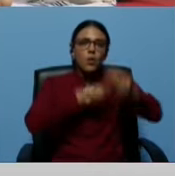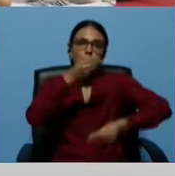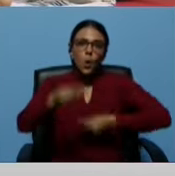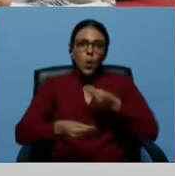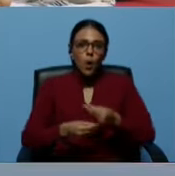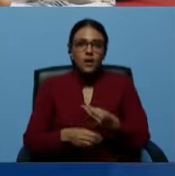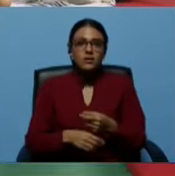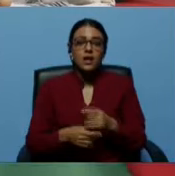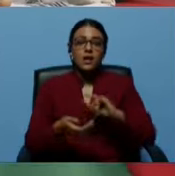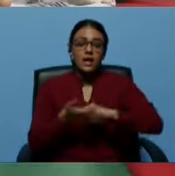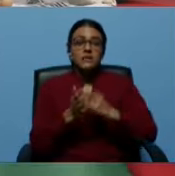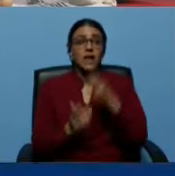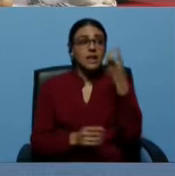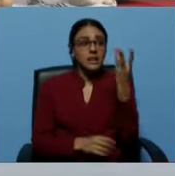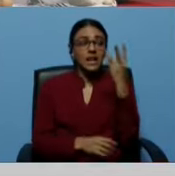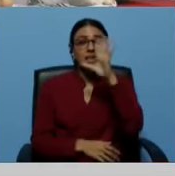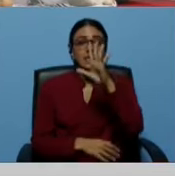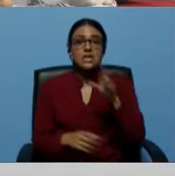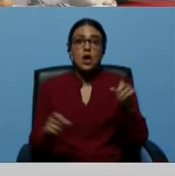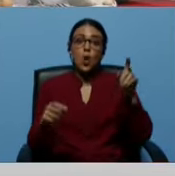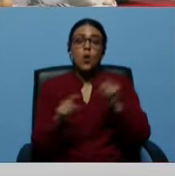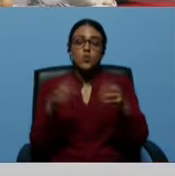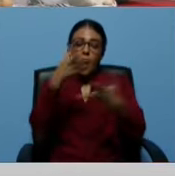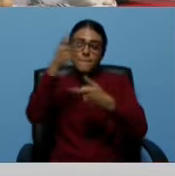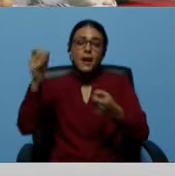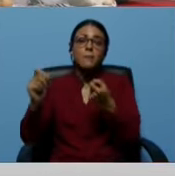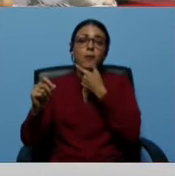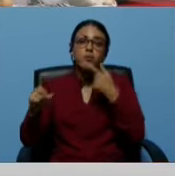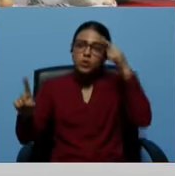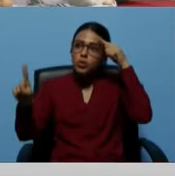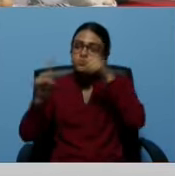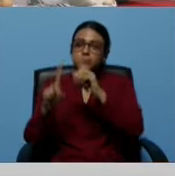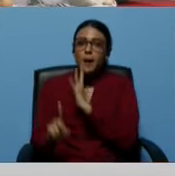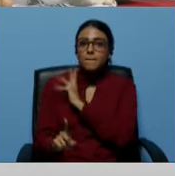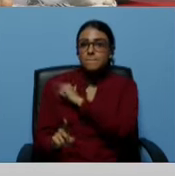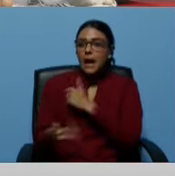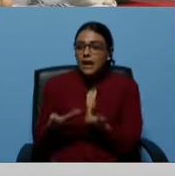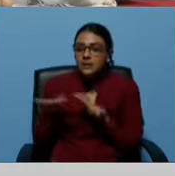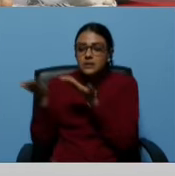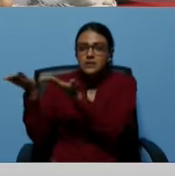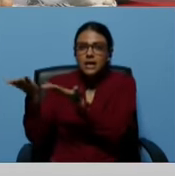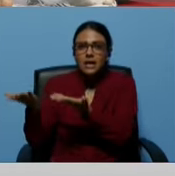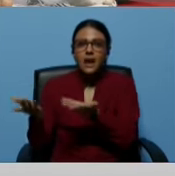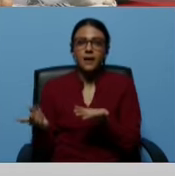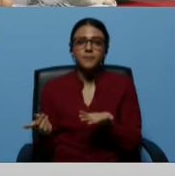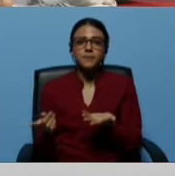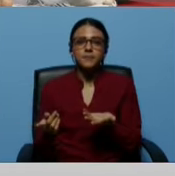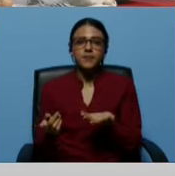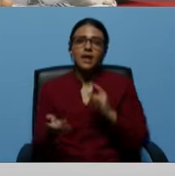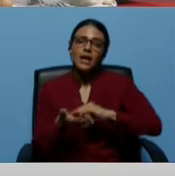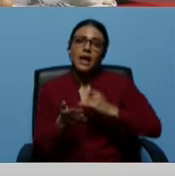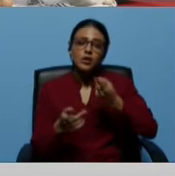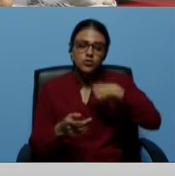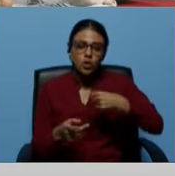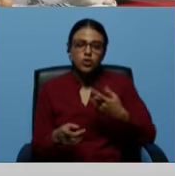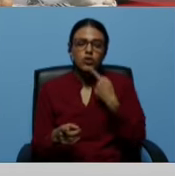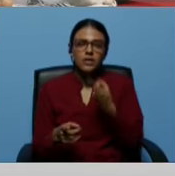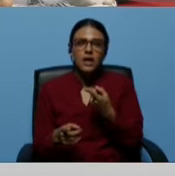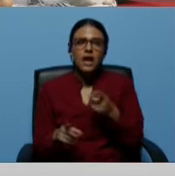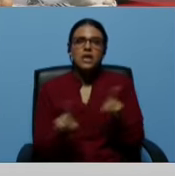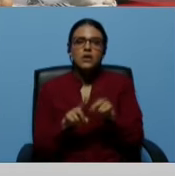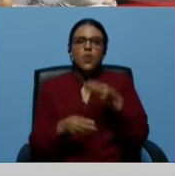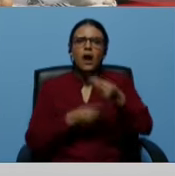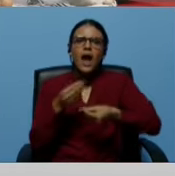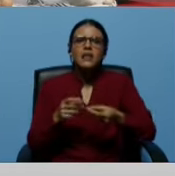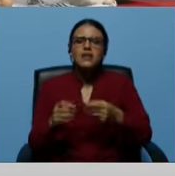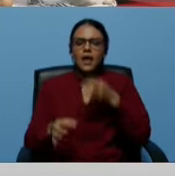de 35 poemas para Palestina que tienen como, digamos, centro